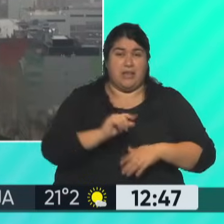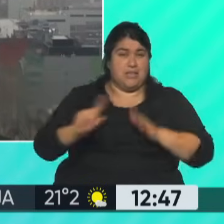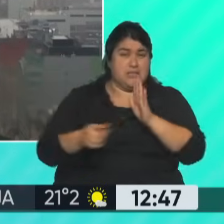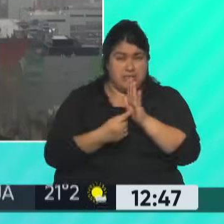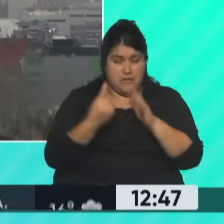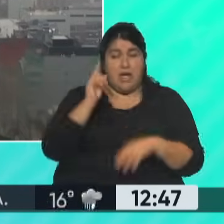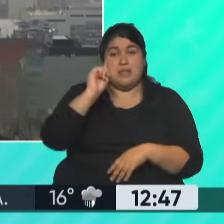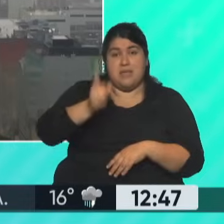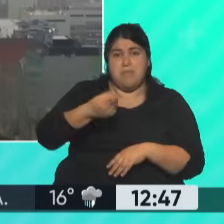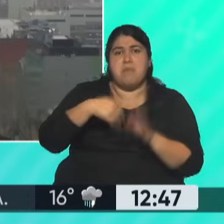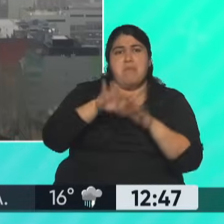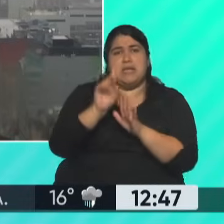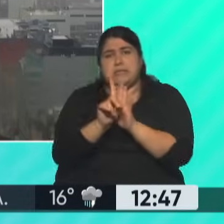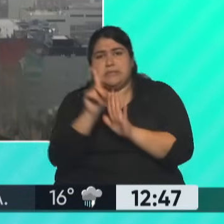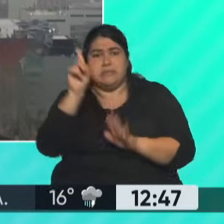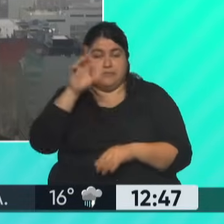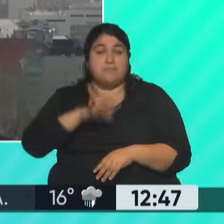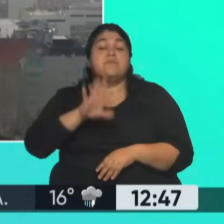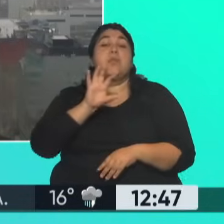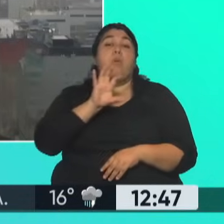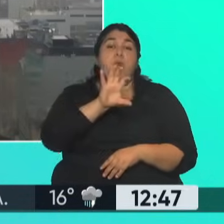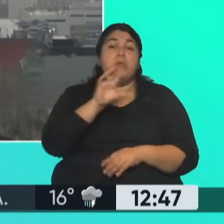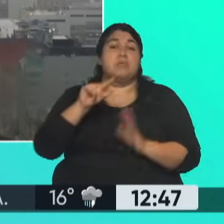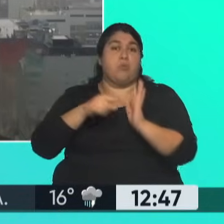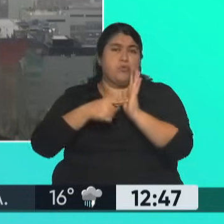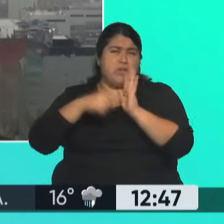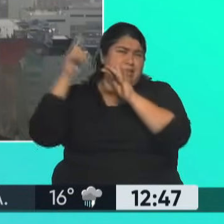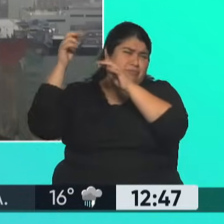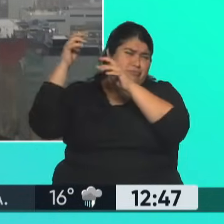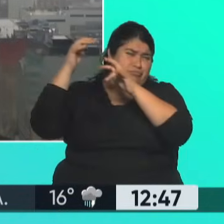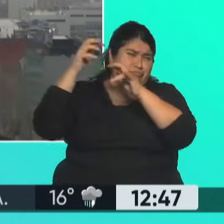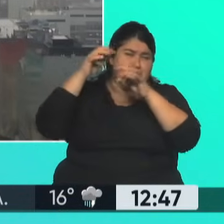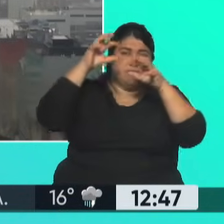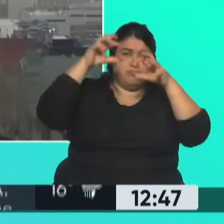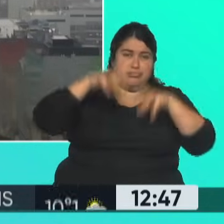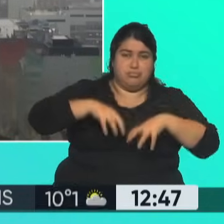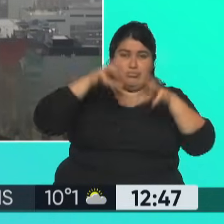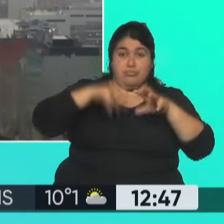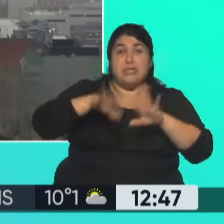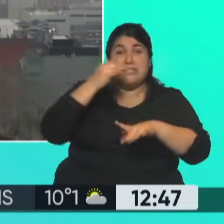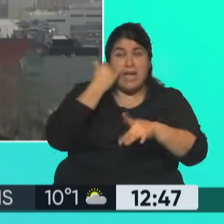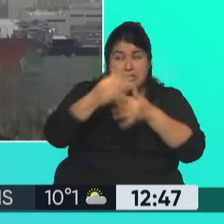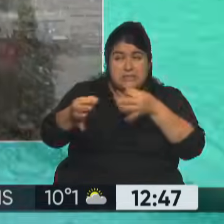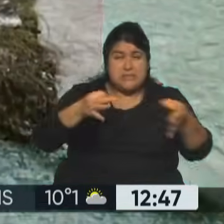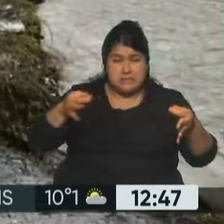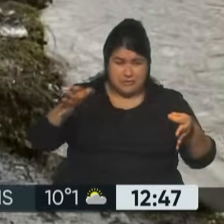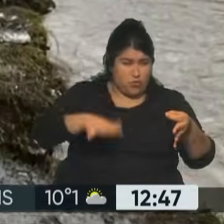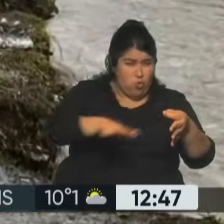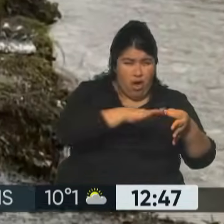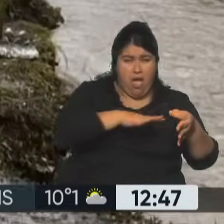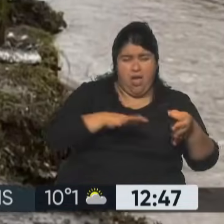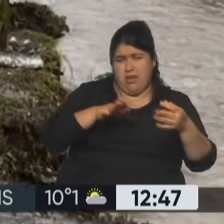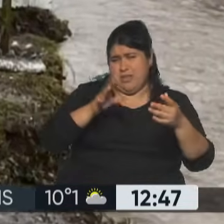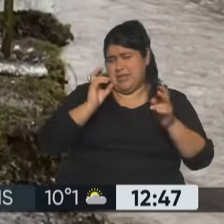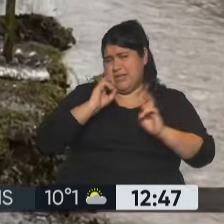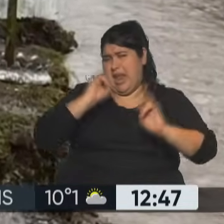zona mesopotámica, pero que llegó a la provincia de Buenos Aires y que ya tiene en algunos distritos una situación realmente